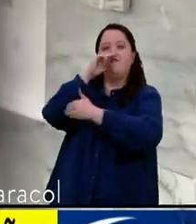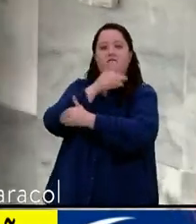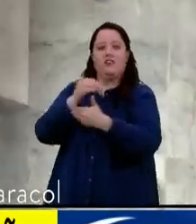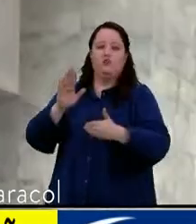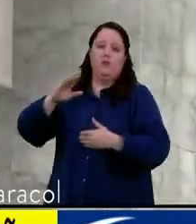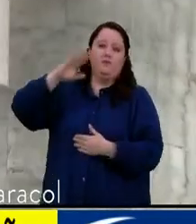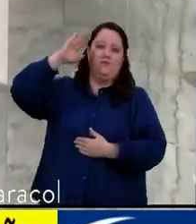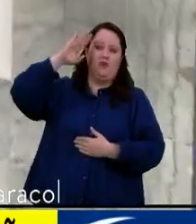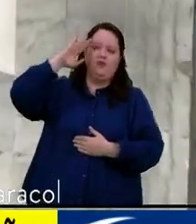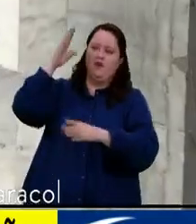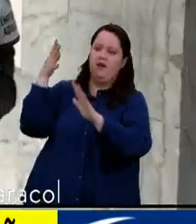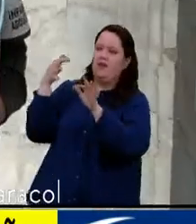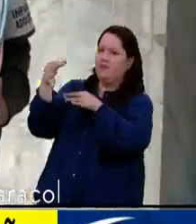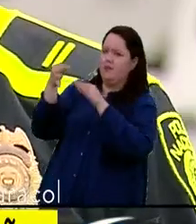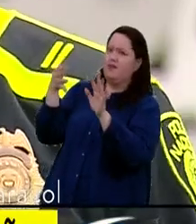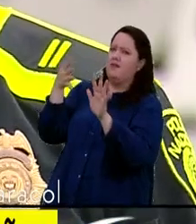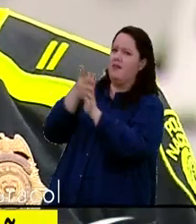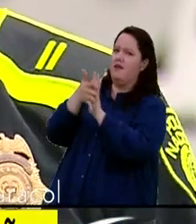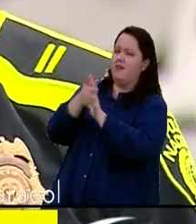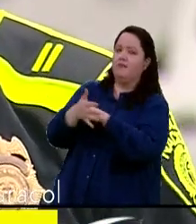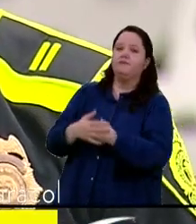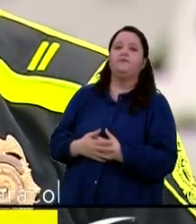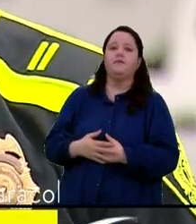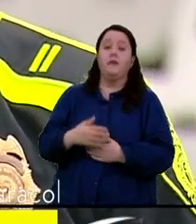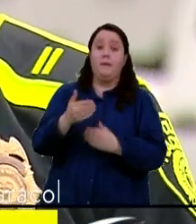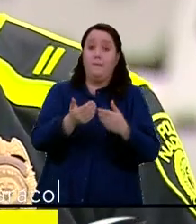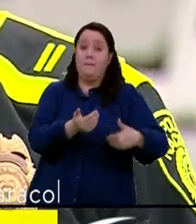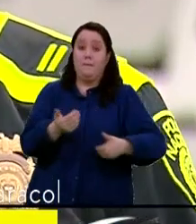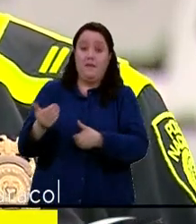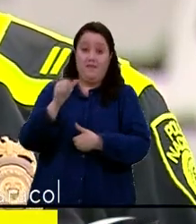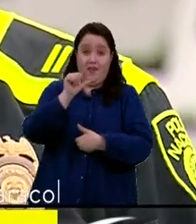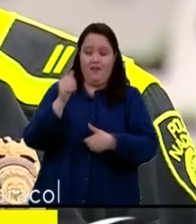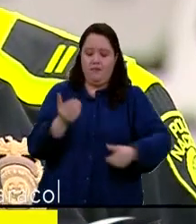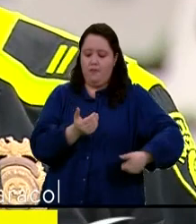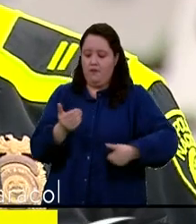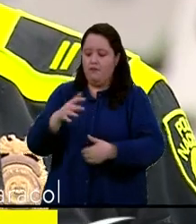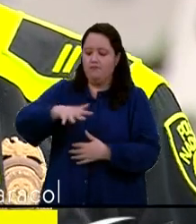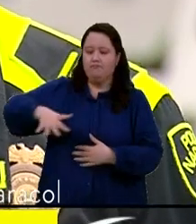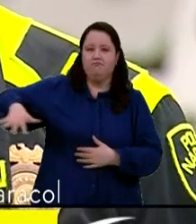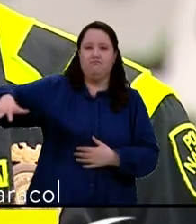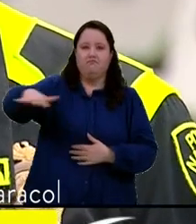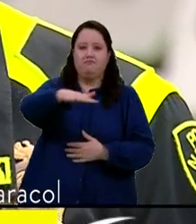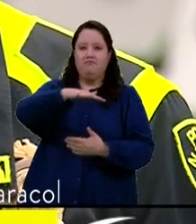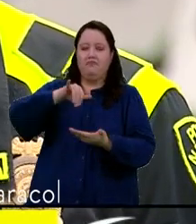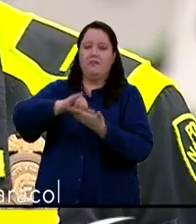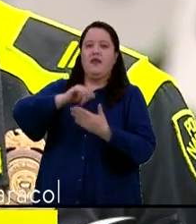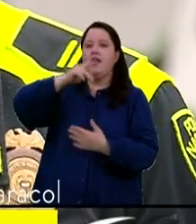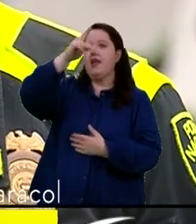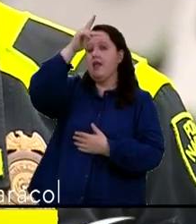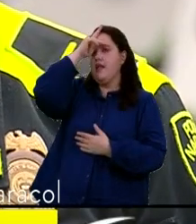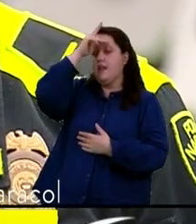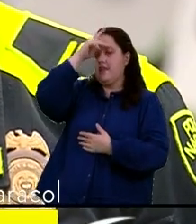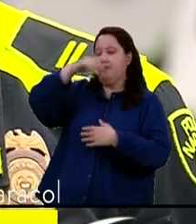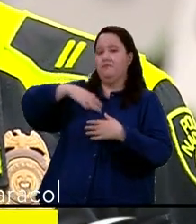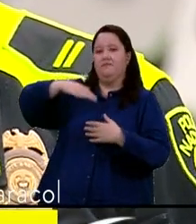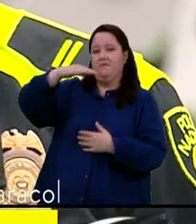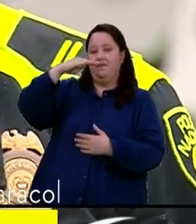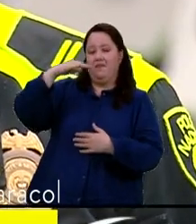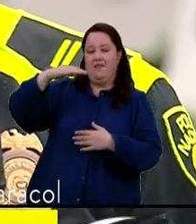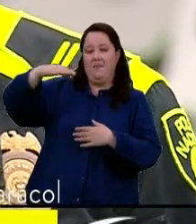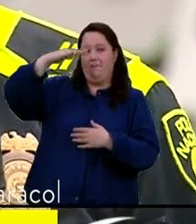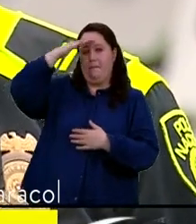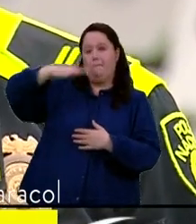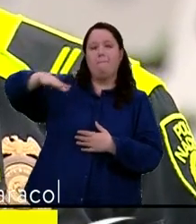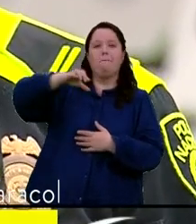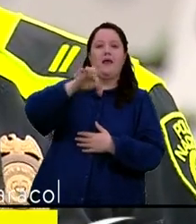Bogotá la jefe encontrada en el barrio patio bonito localidad de Kennedy la